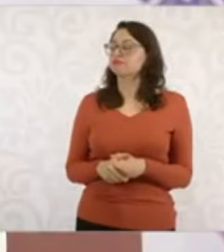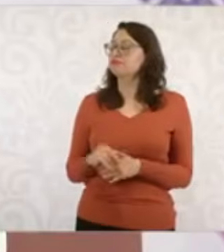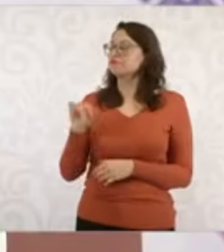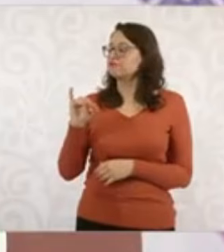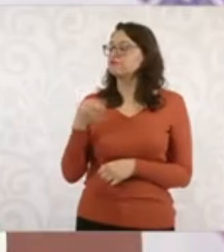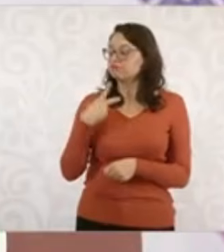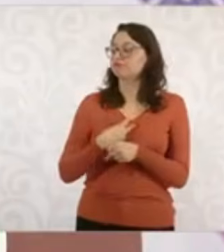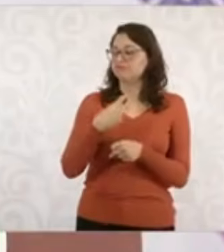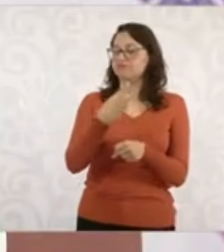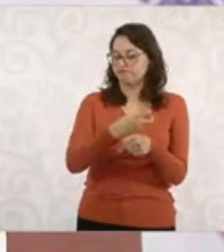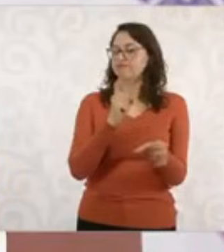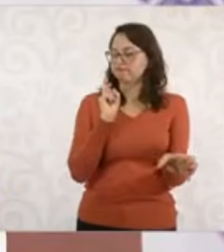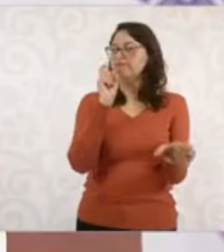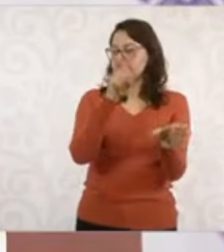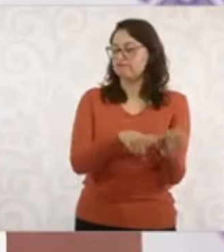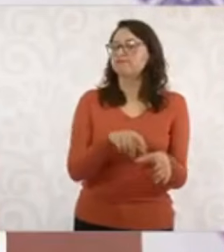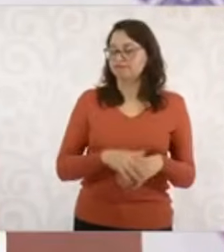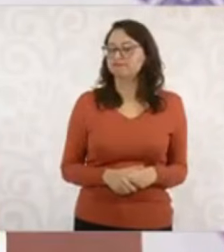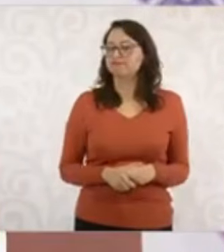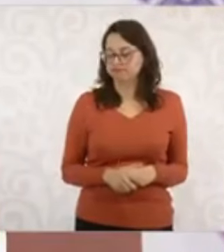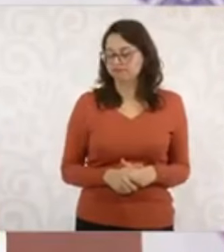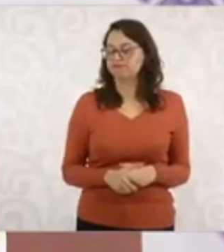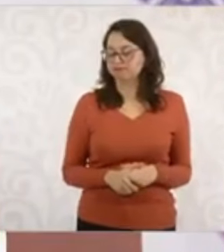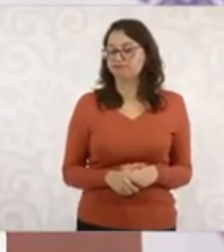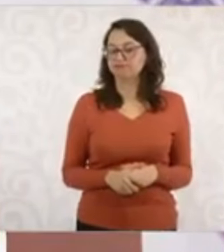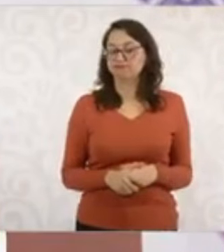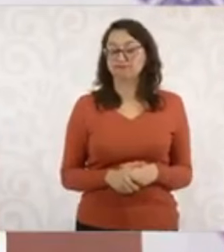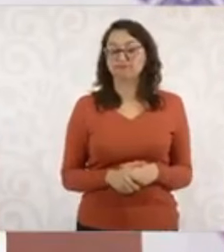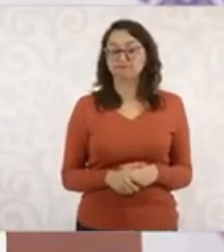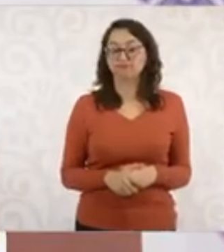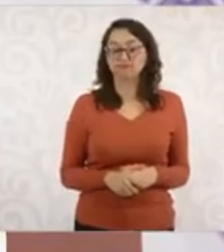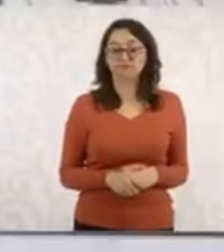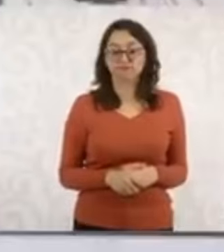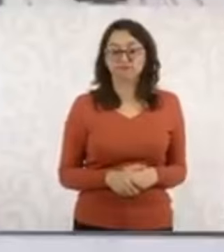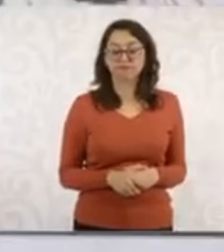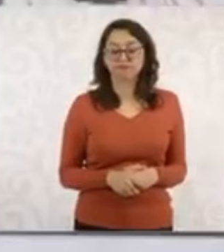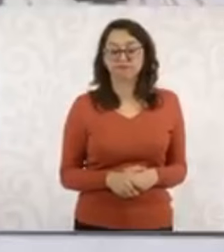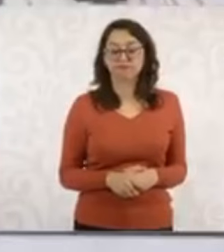invitación por parte del presidente Trump y